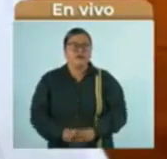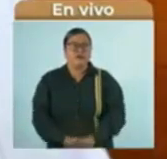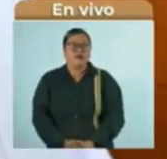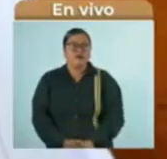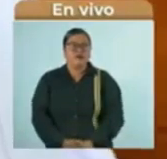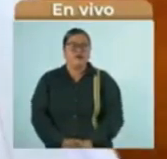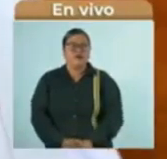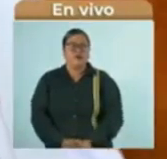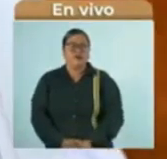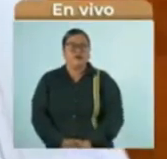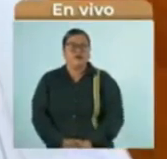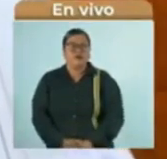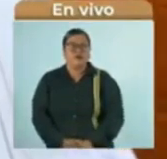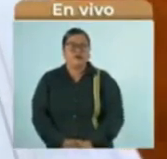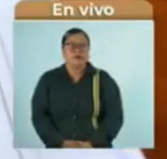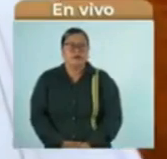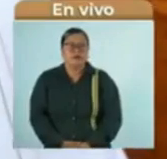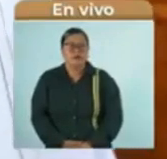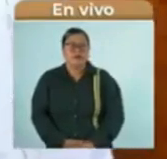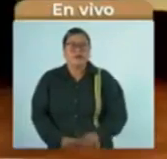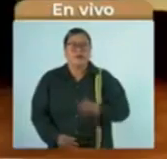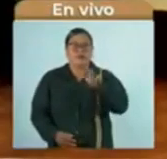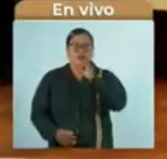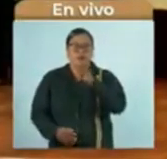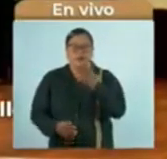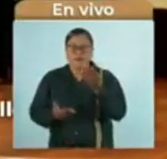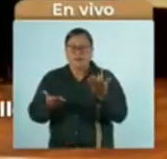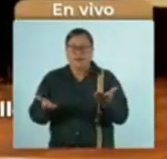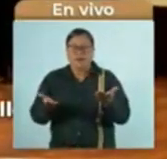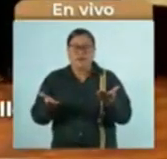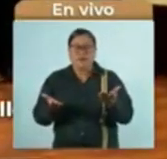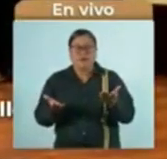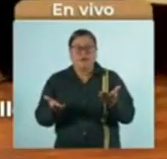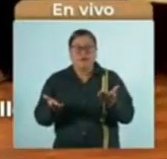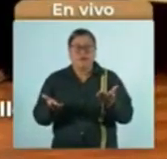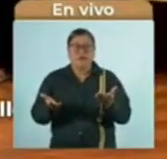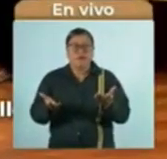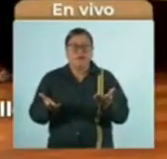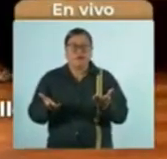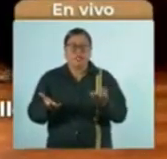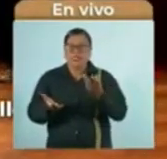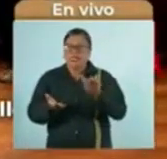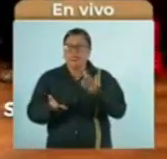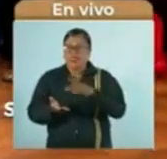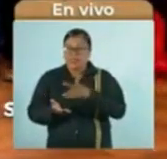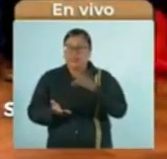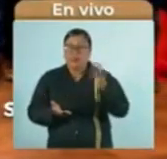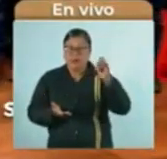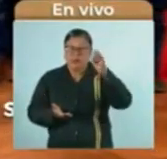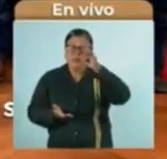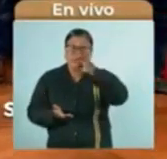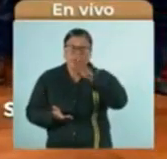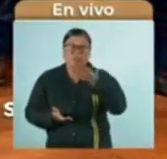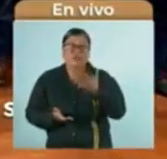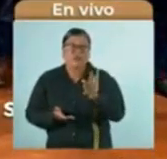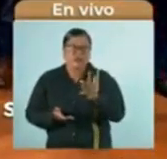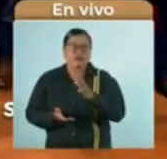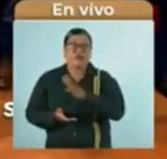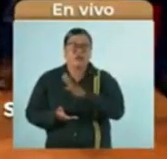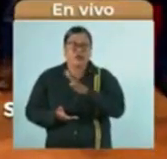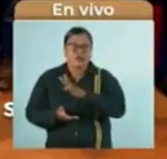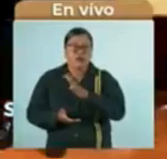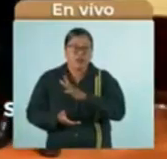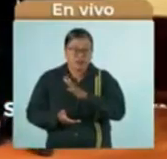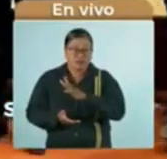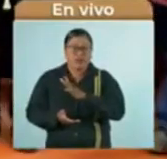manera Aunque pareciera un un un reto muy difícil pero tenemos